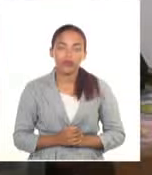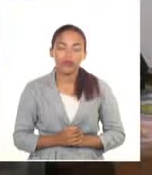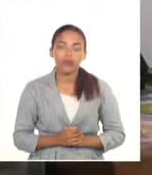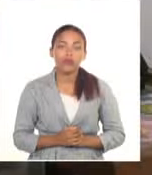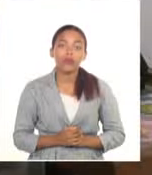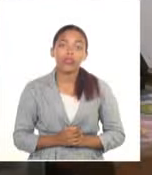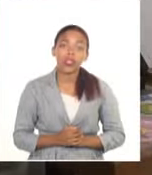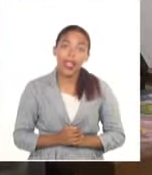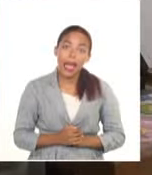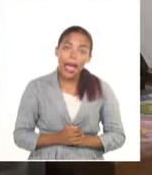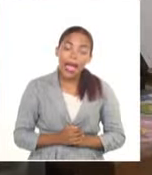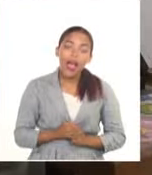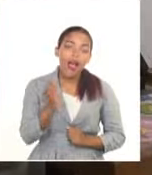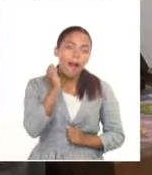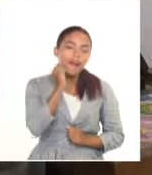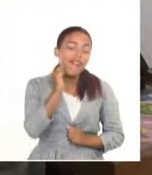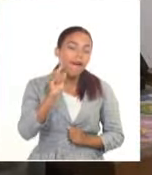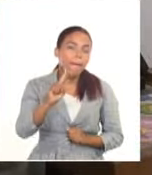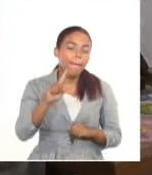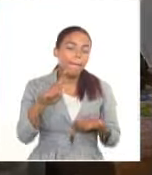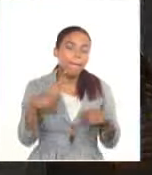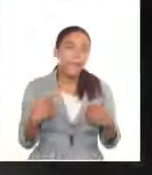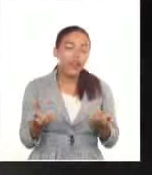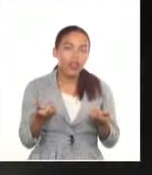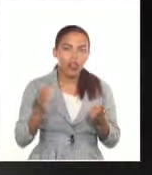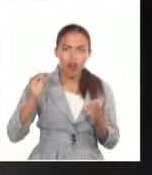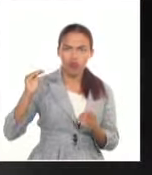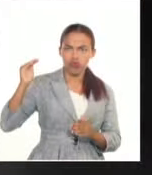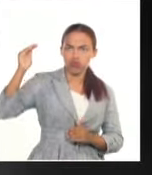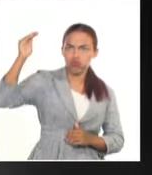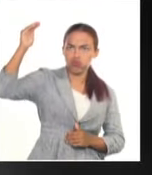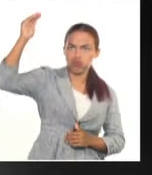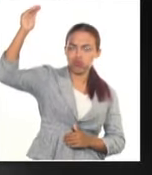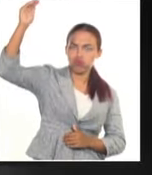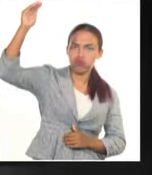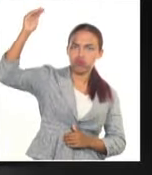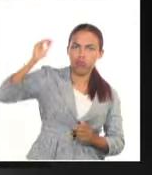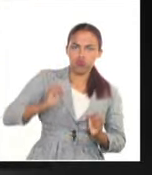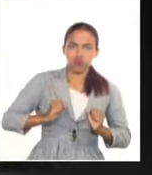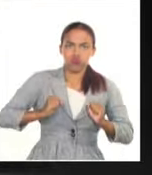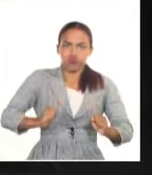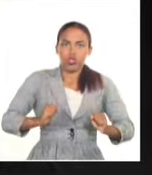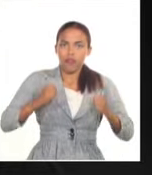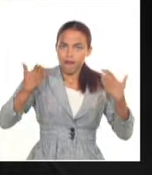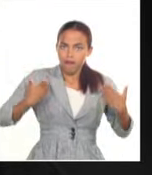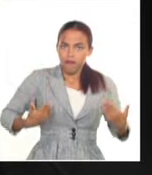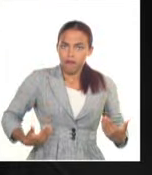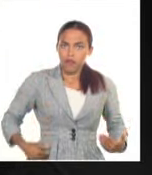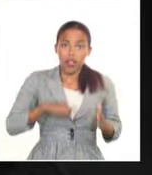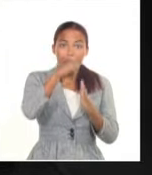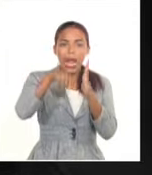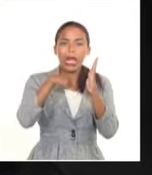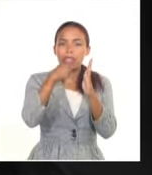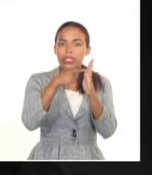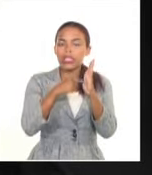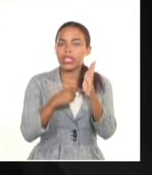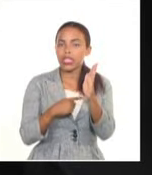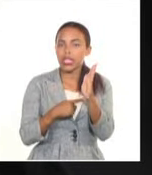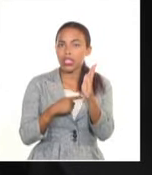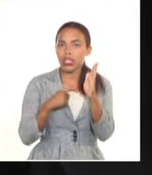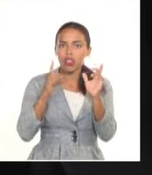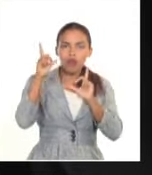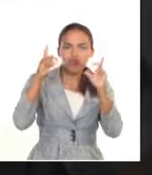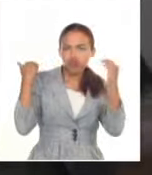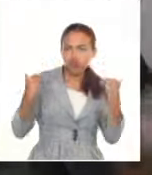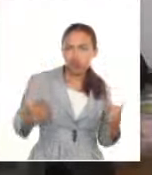Aparte de eso, su figura, su estatura, su físico, daba eso. No daba otra cosa,